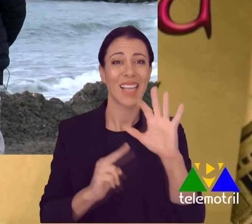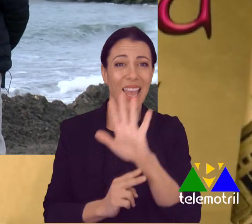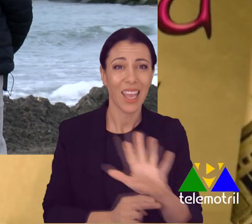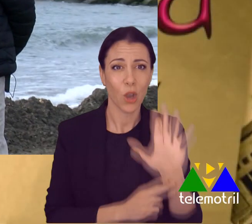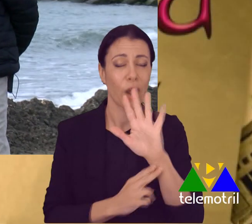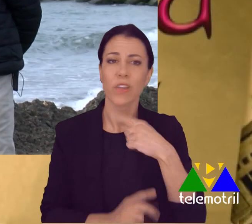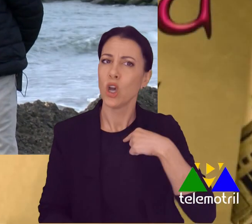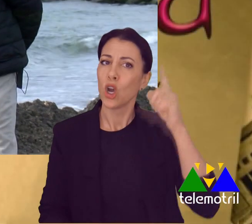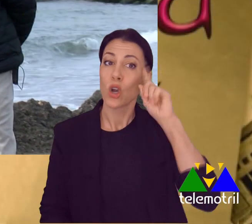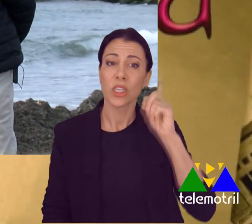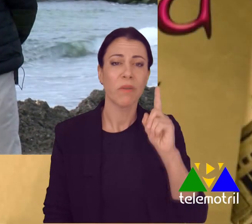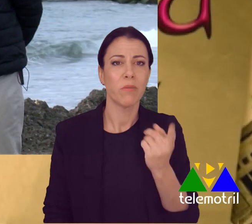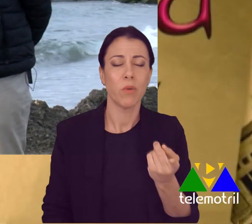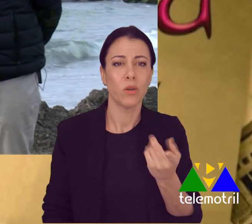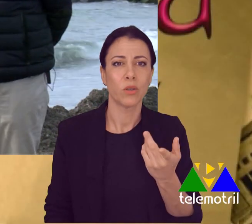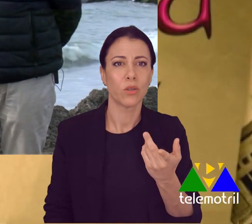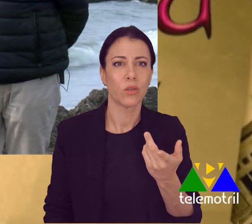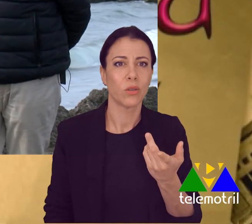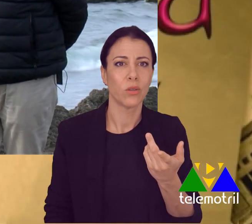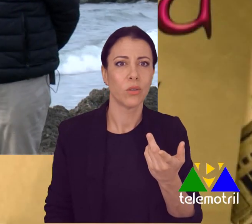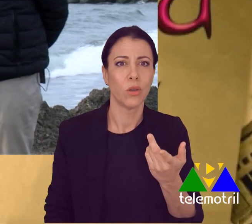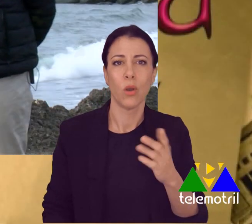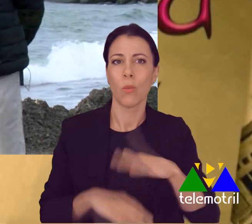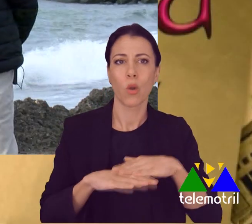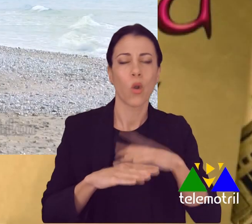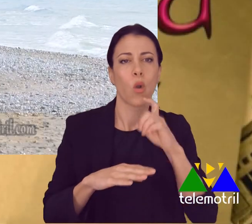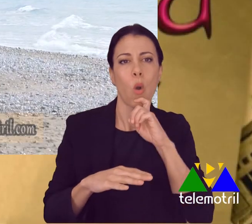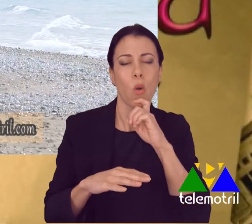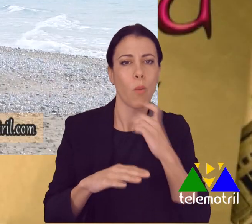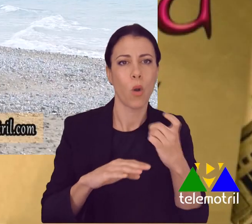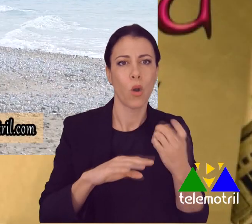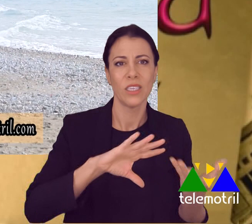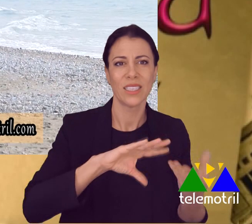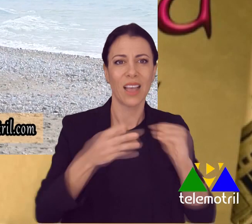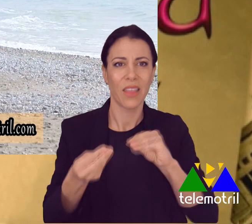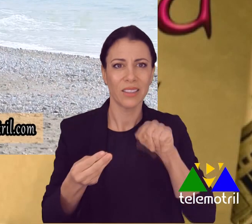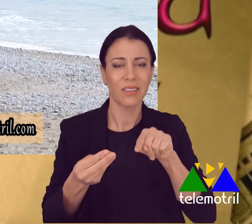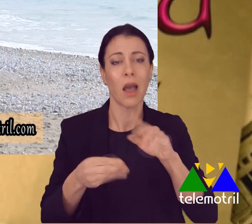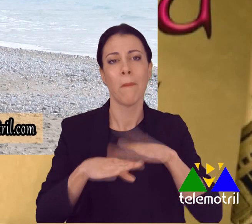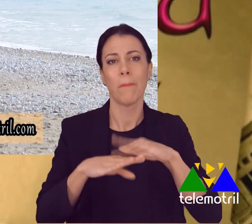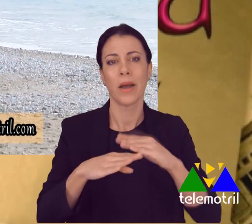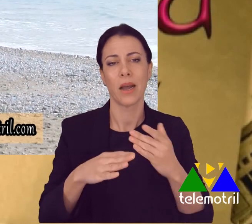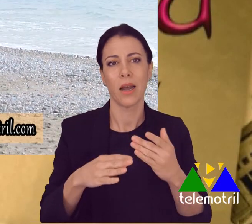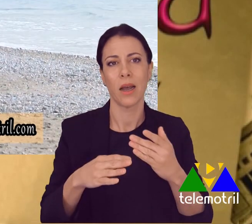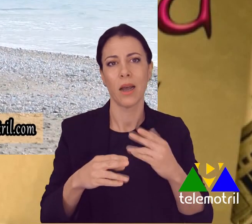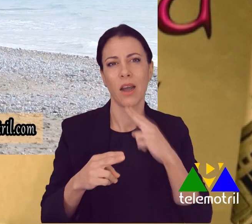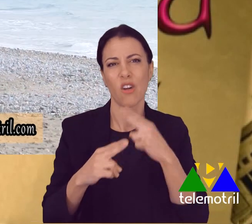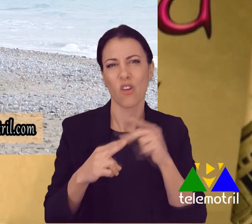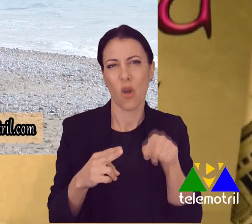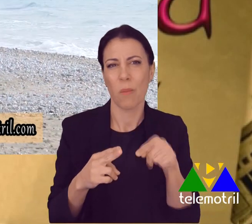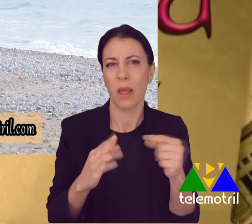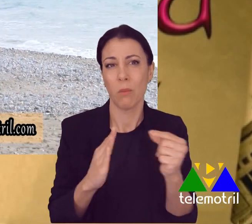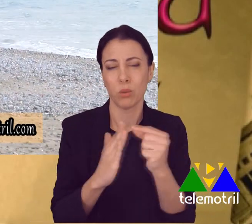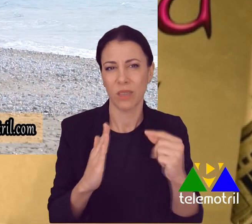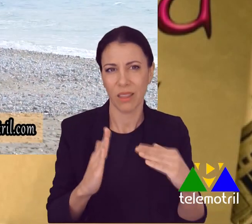no sabemos en qué momento se adapta para ponerle la punta de este nombre, el nombre de la Punta